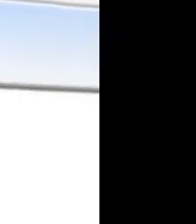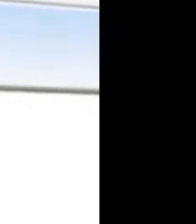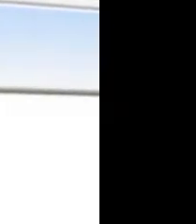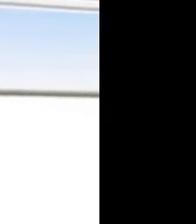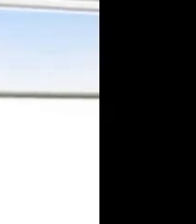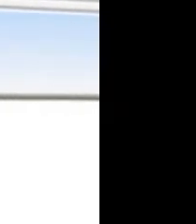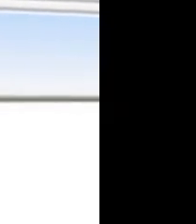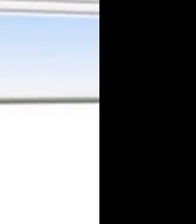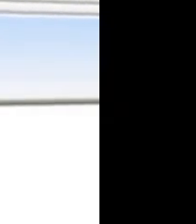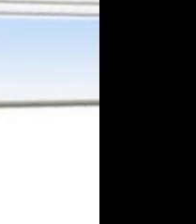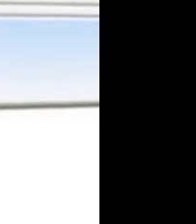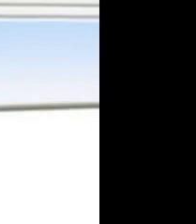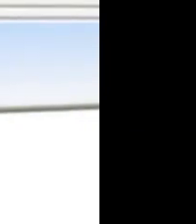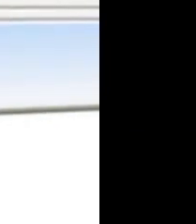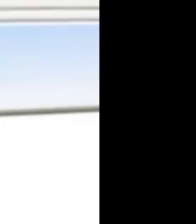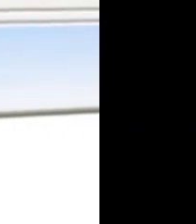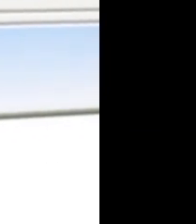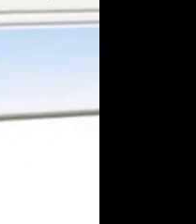Ingrese a